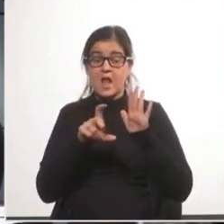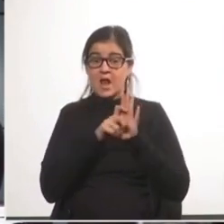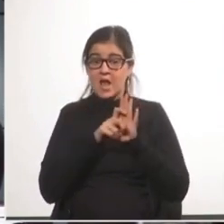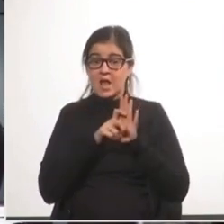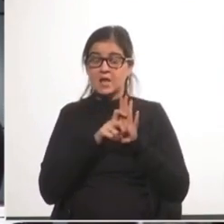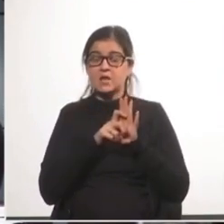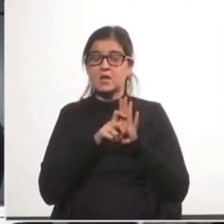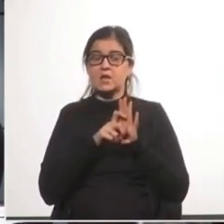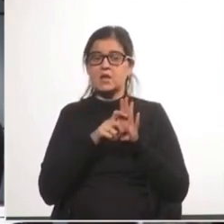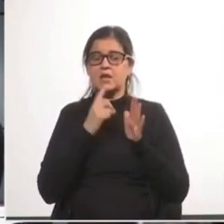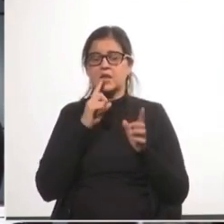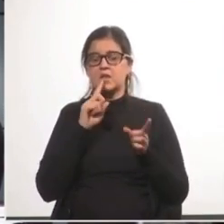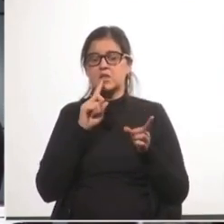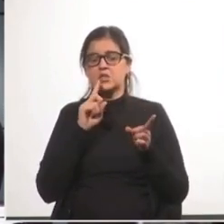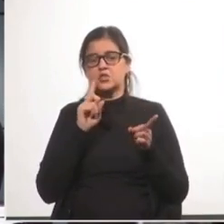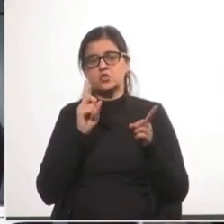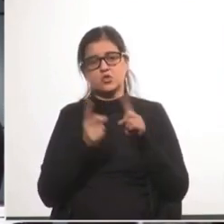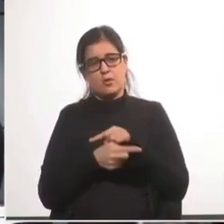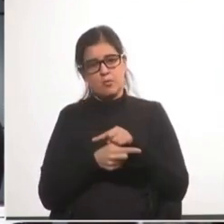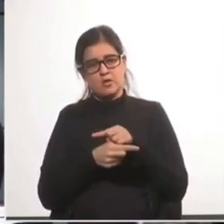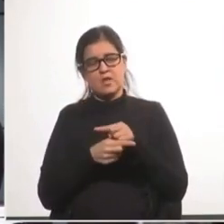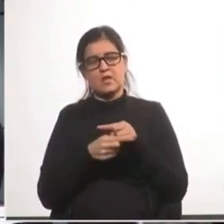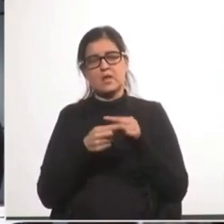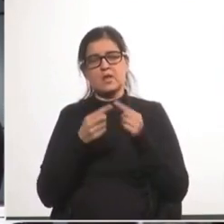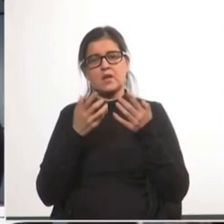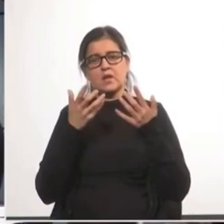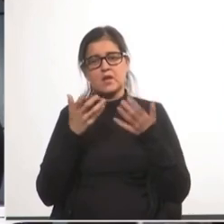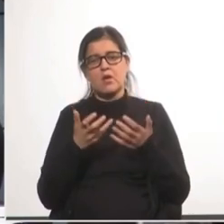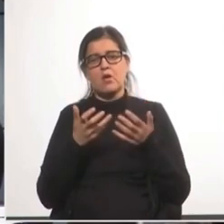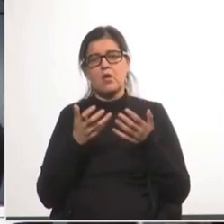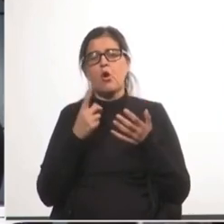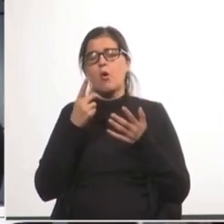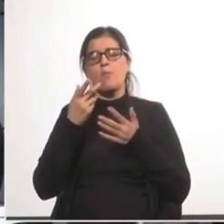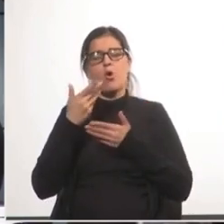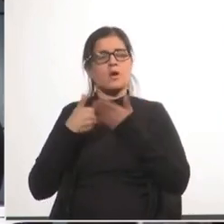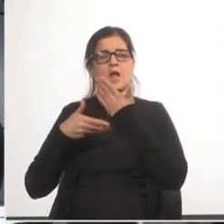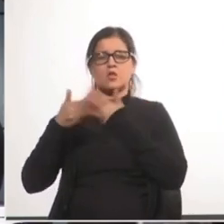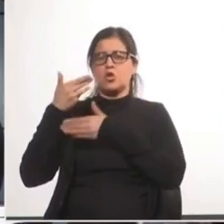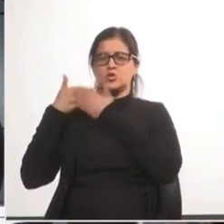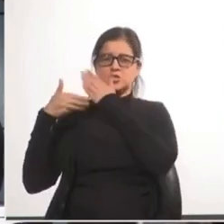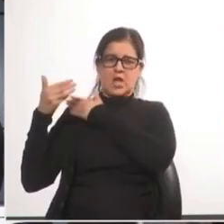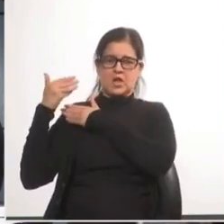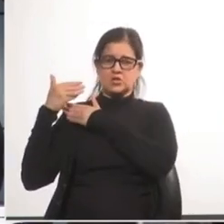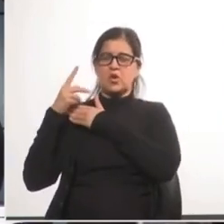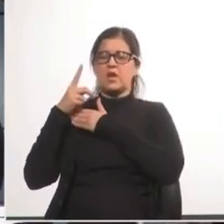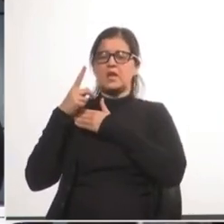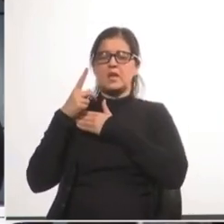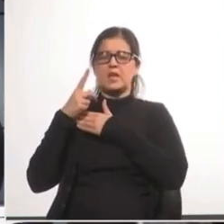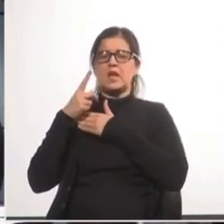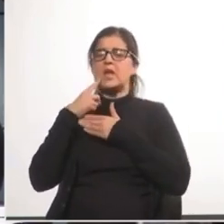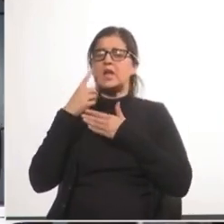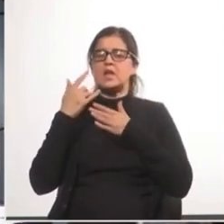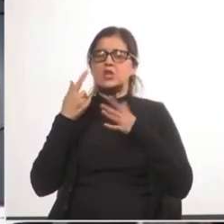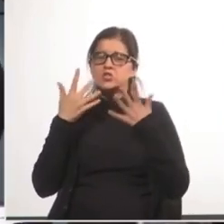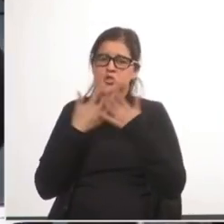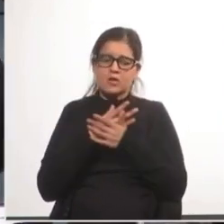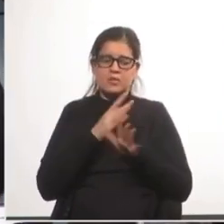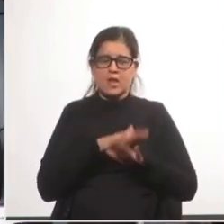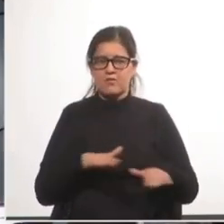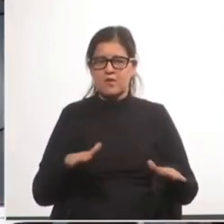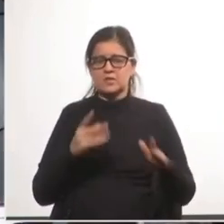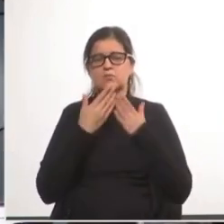en el sentido contrario y implica un enorme retroceso y daña a la infancia.